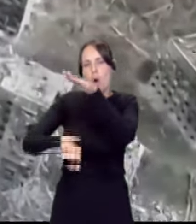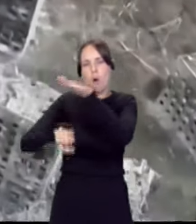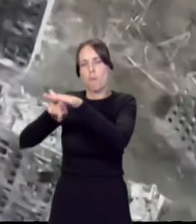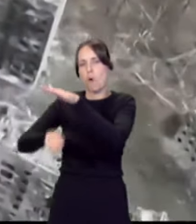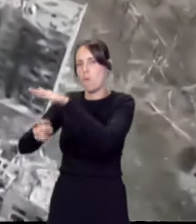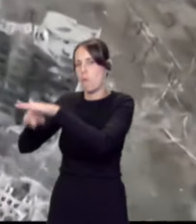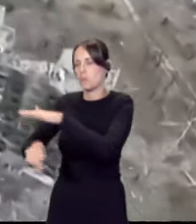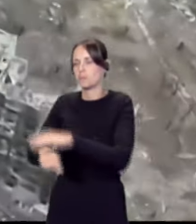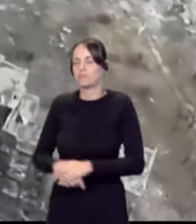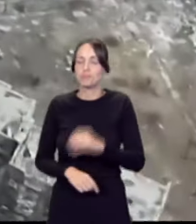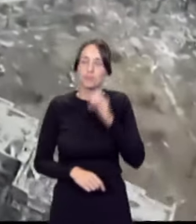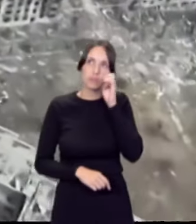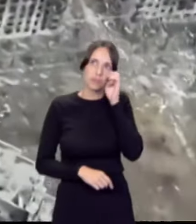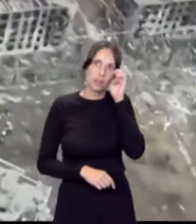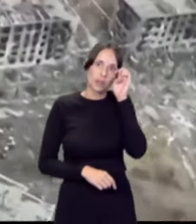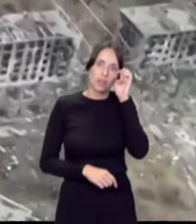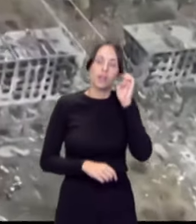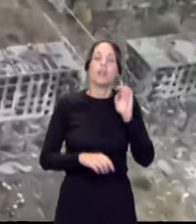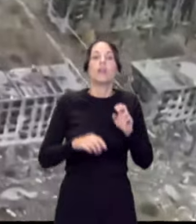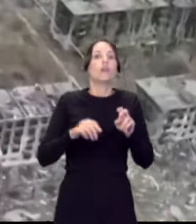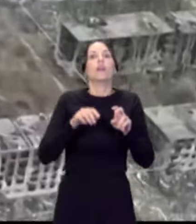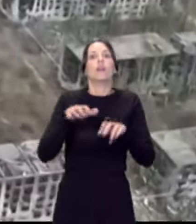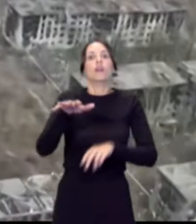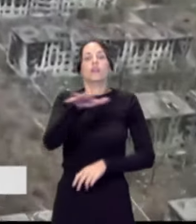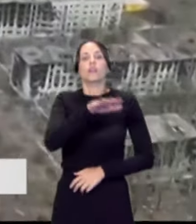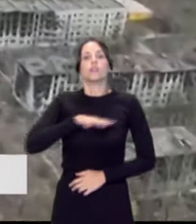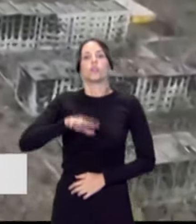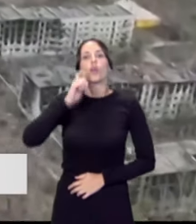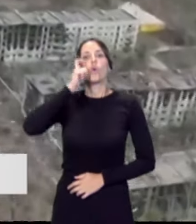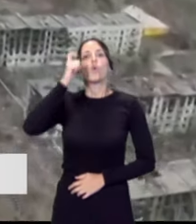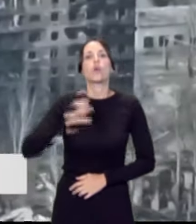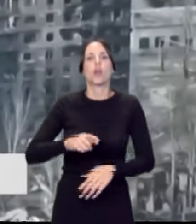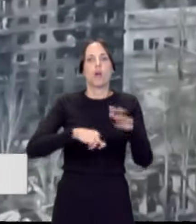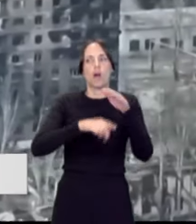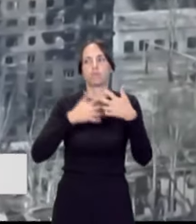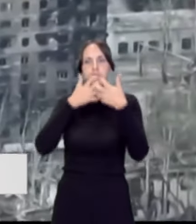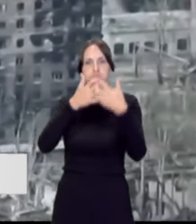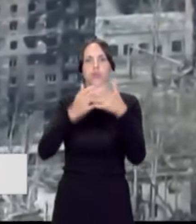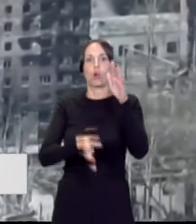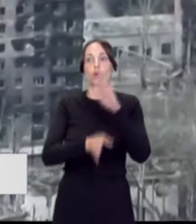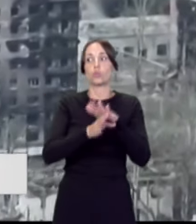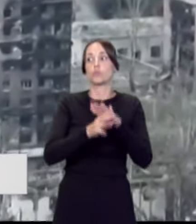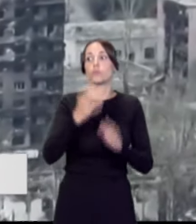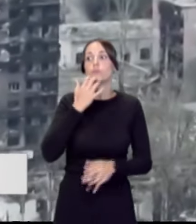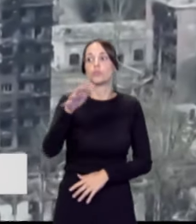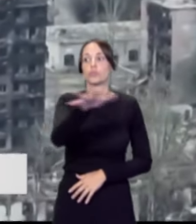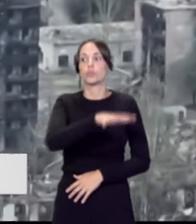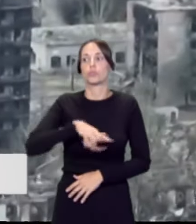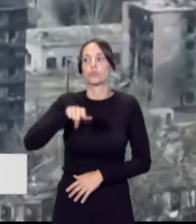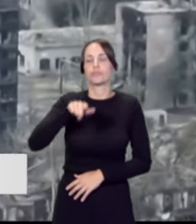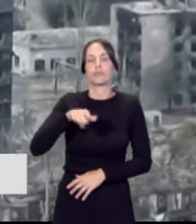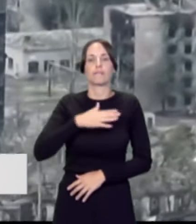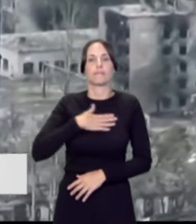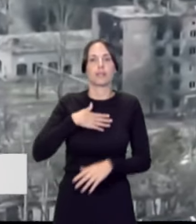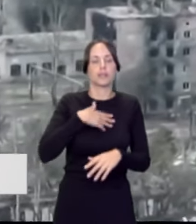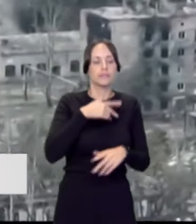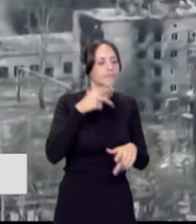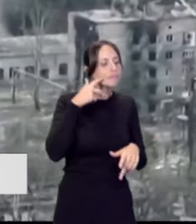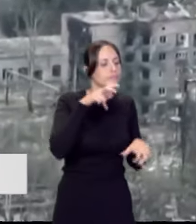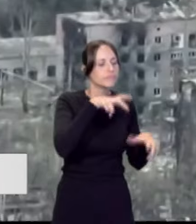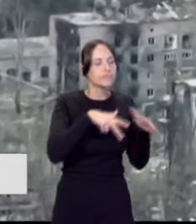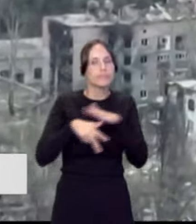Y en la guerra de Ucrania continúan los combates. Muchos como este buscan bloquear las rutas de abastecimiento. A vista de dron vemos la destrucción de